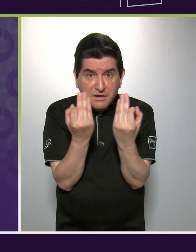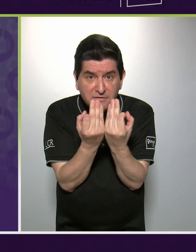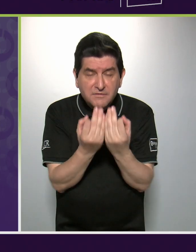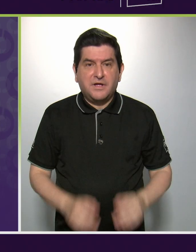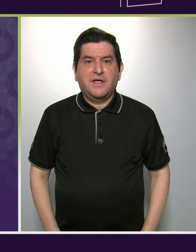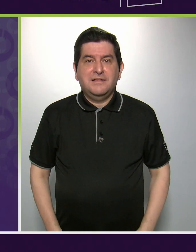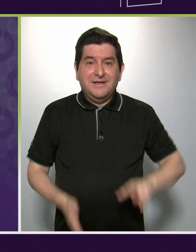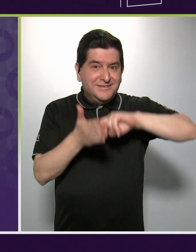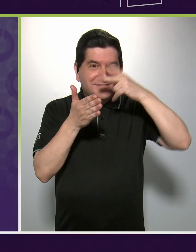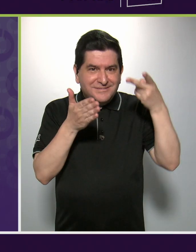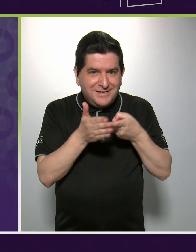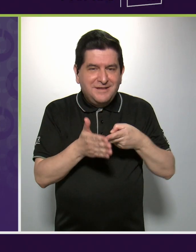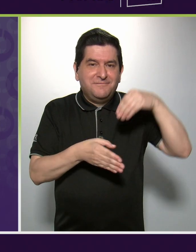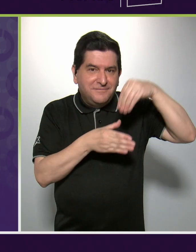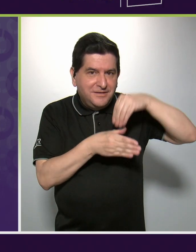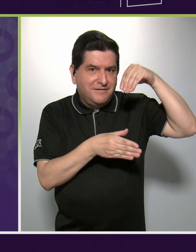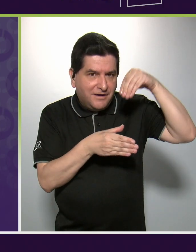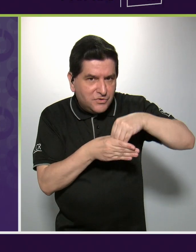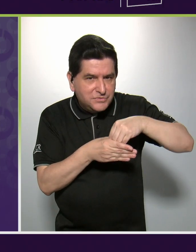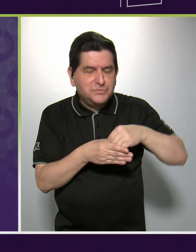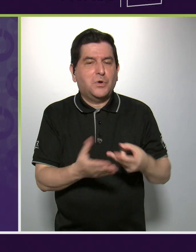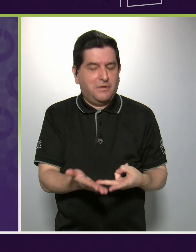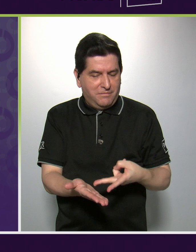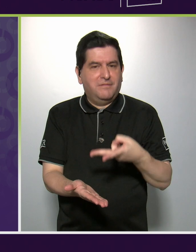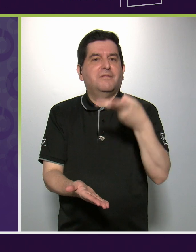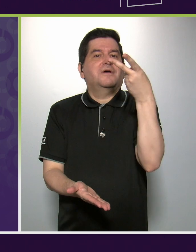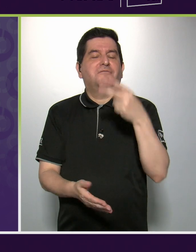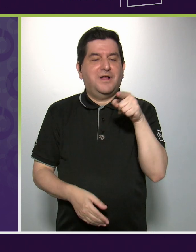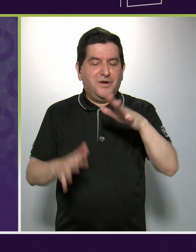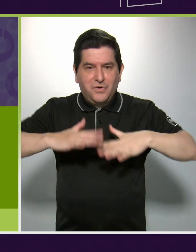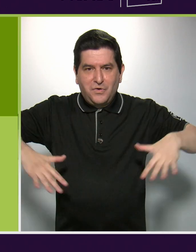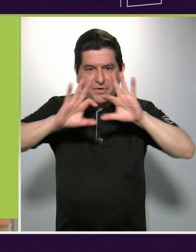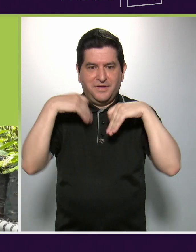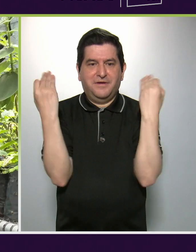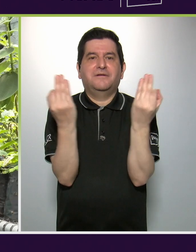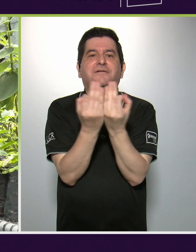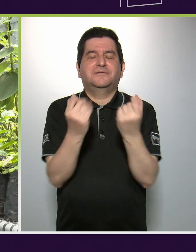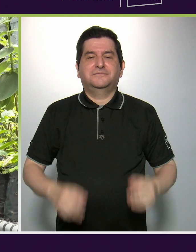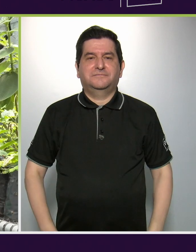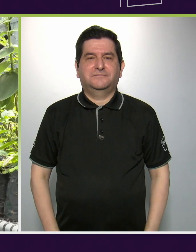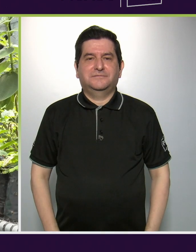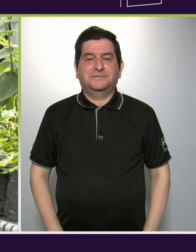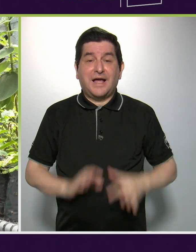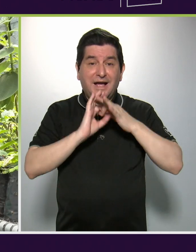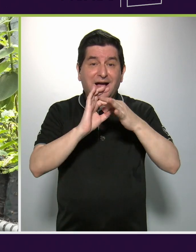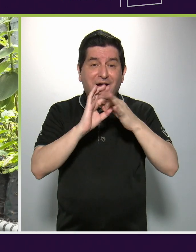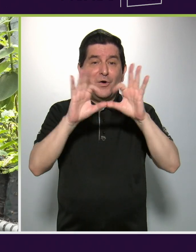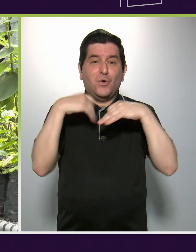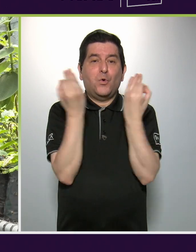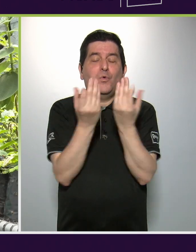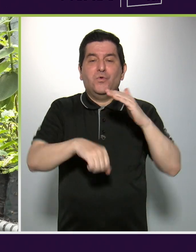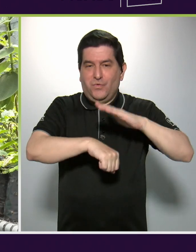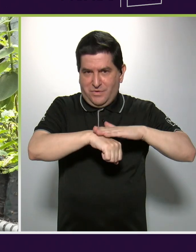más bien constituye un aporte valioso a ese ambiente familiar, a esa unidad